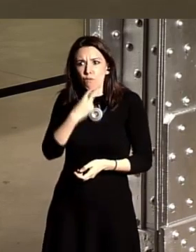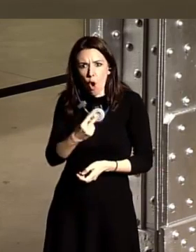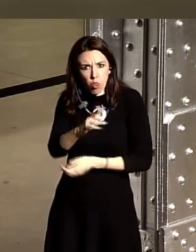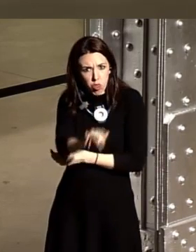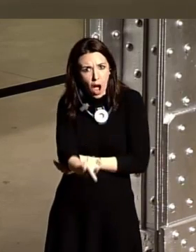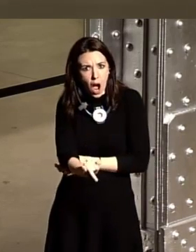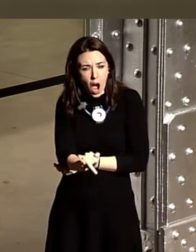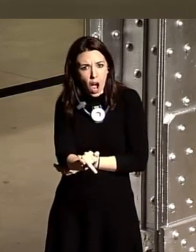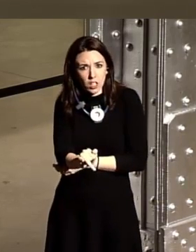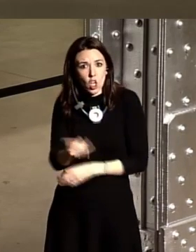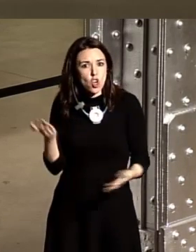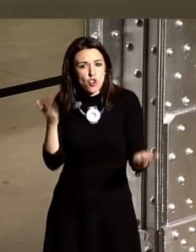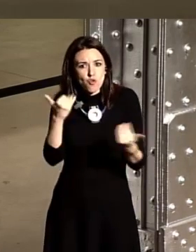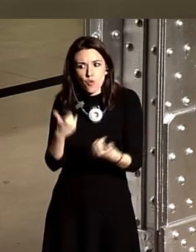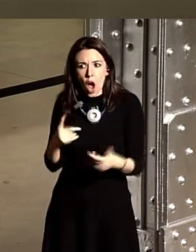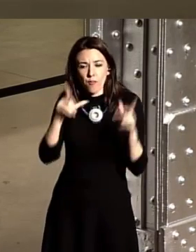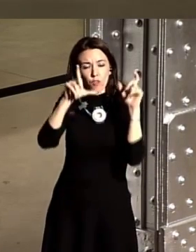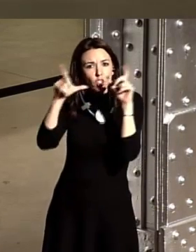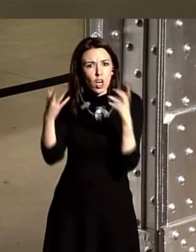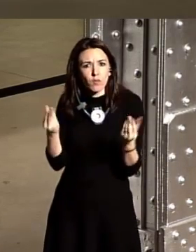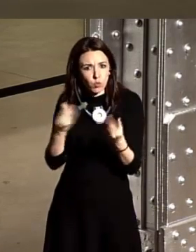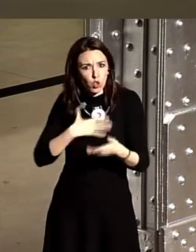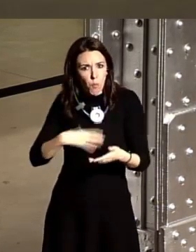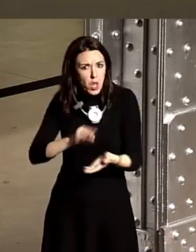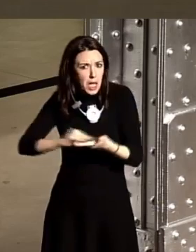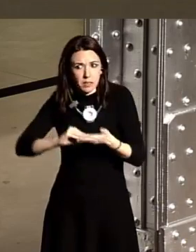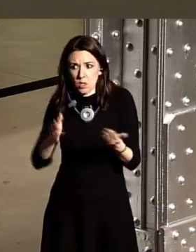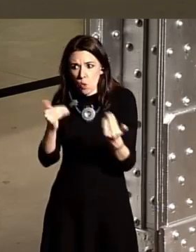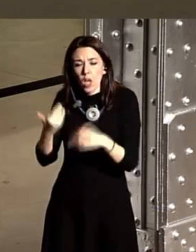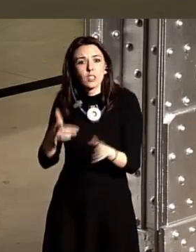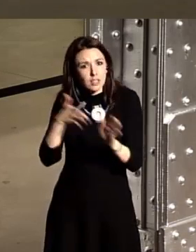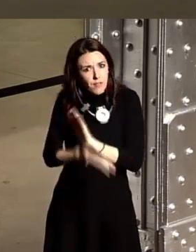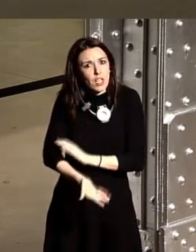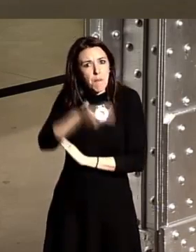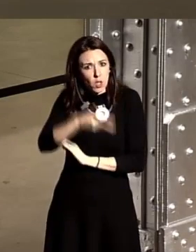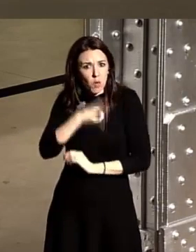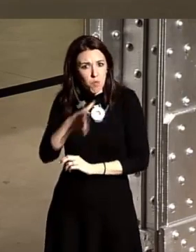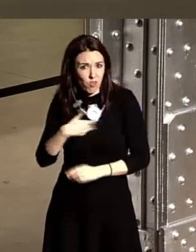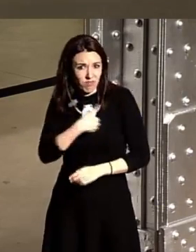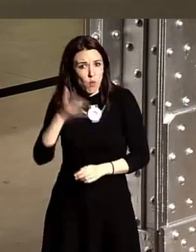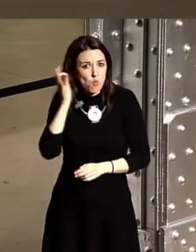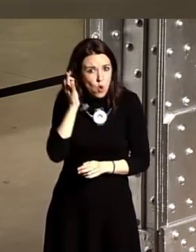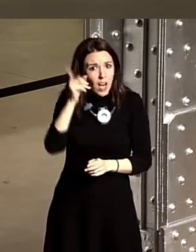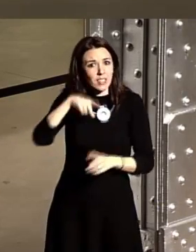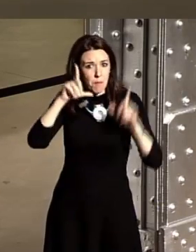y no hay muchos fotógrafos que pueden escribir y es muy importante siendo mujer, siendo fotógrafo que